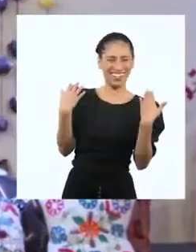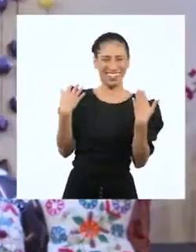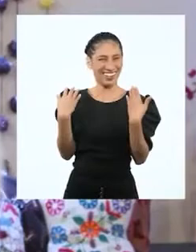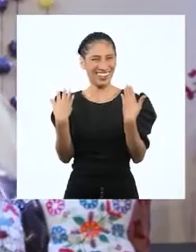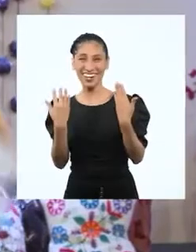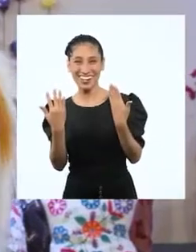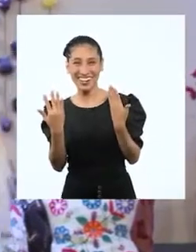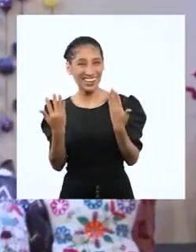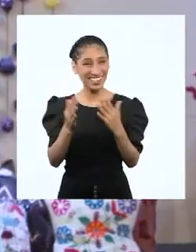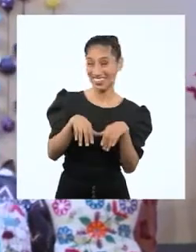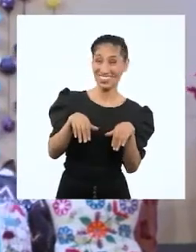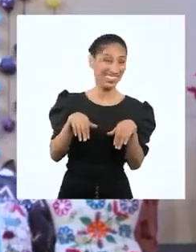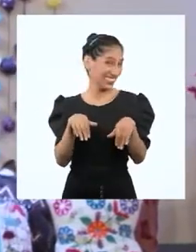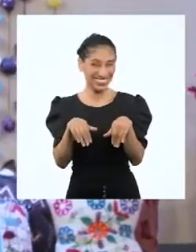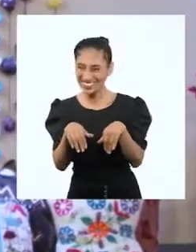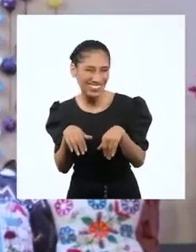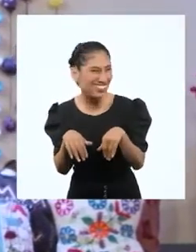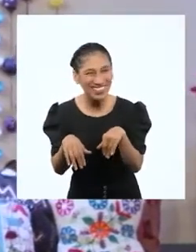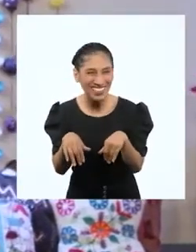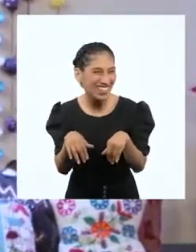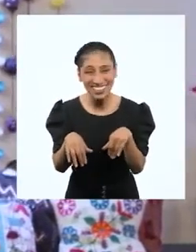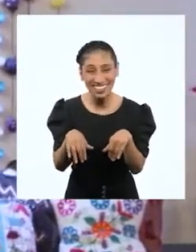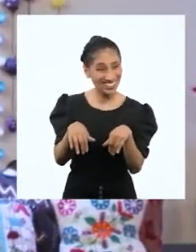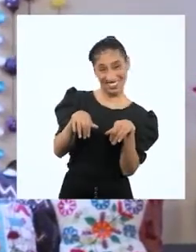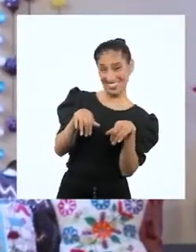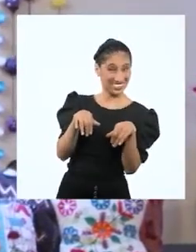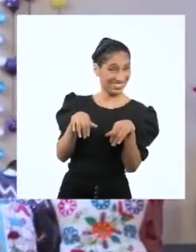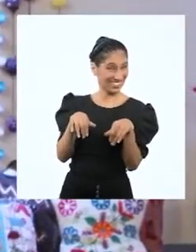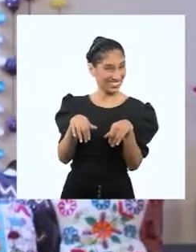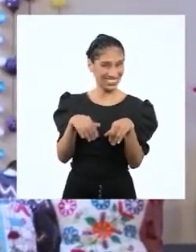parar. Sonreía todo el tiempo.